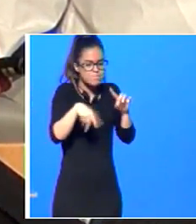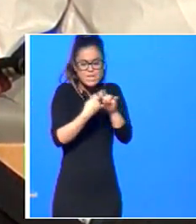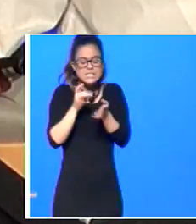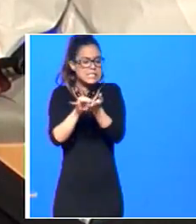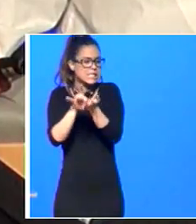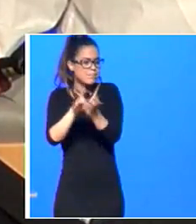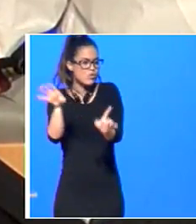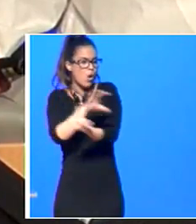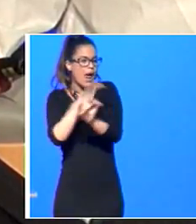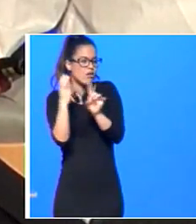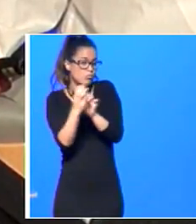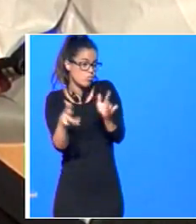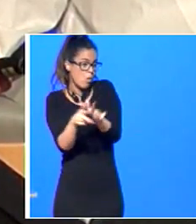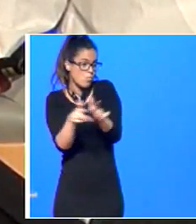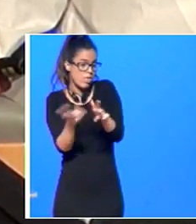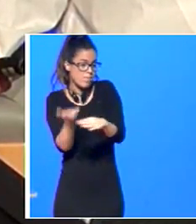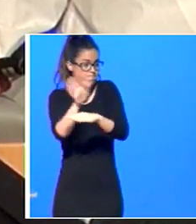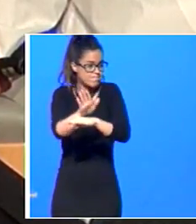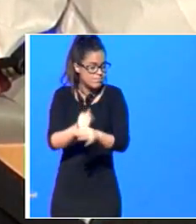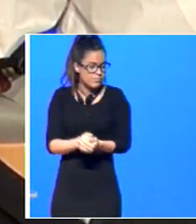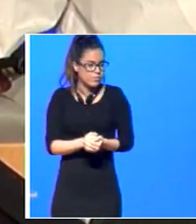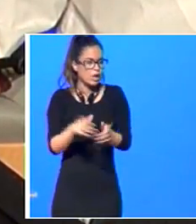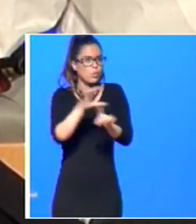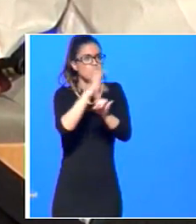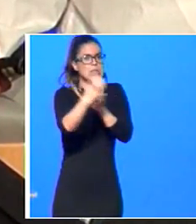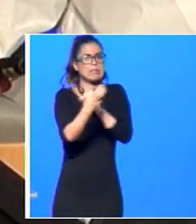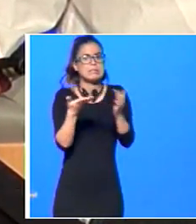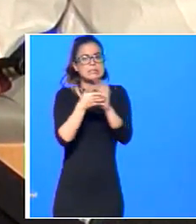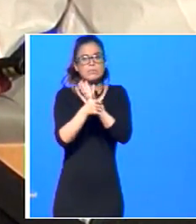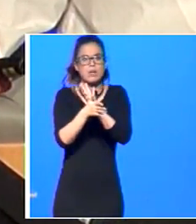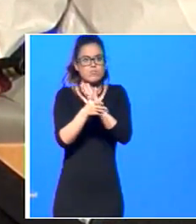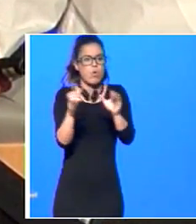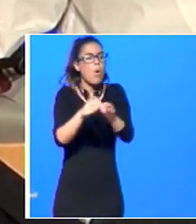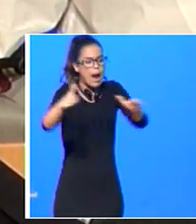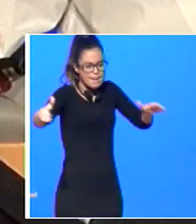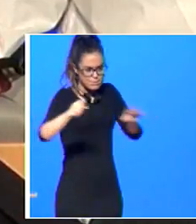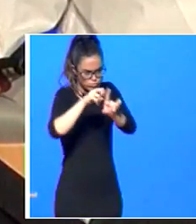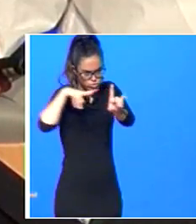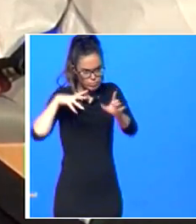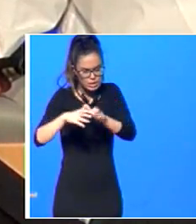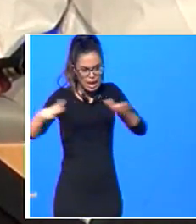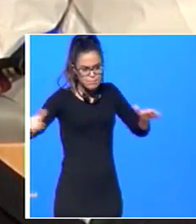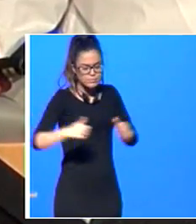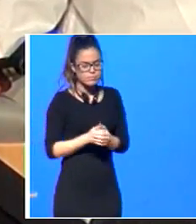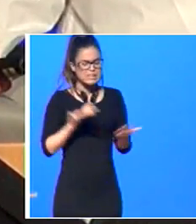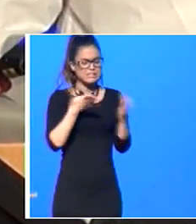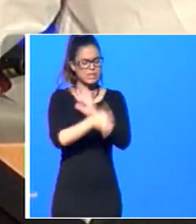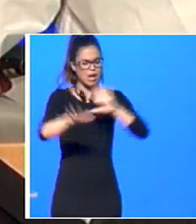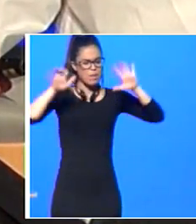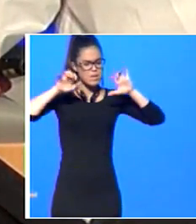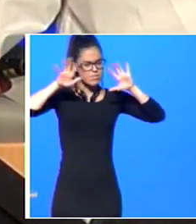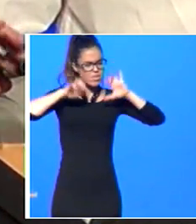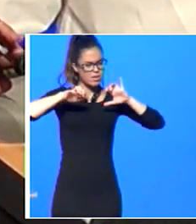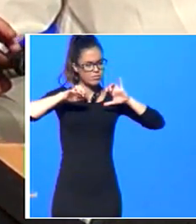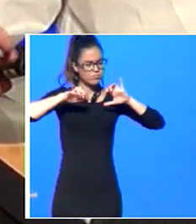comunidad, entendiendo a la comunidad como un aspecto lo más amplio posible. Es decir, se trata de aprender